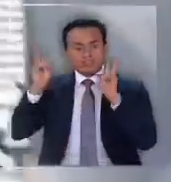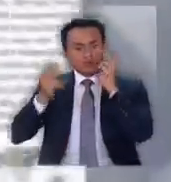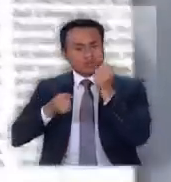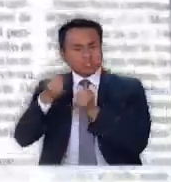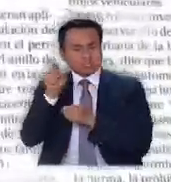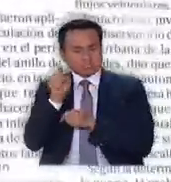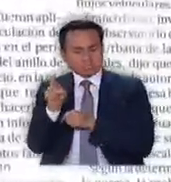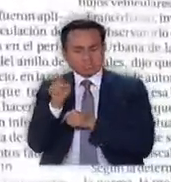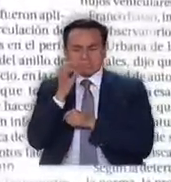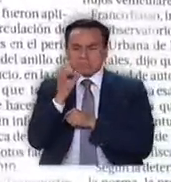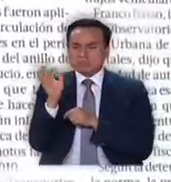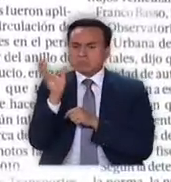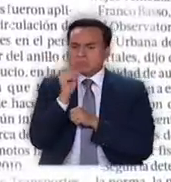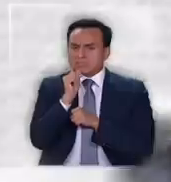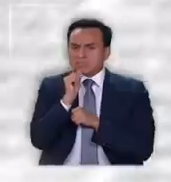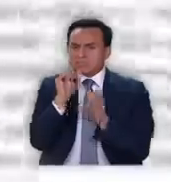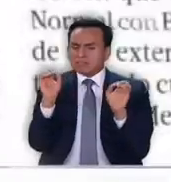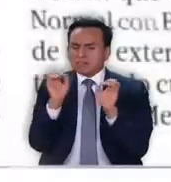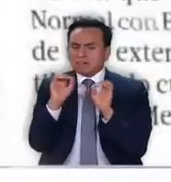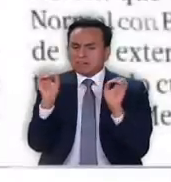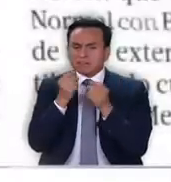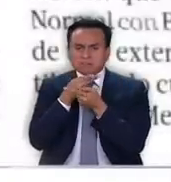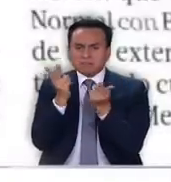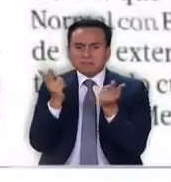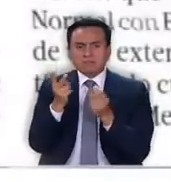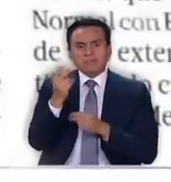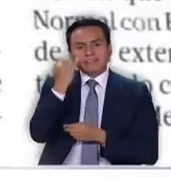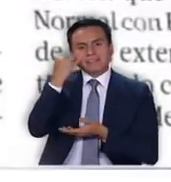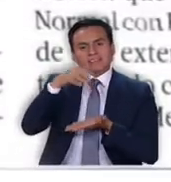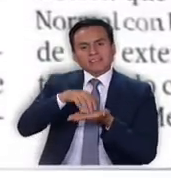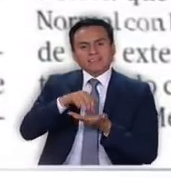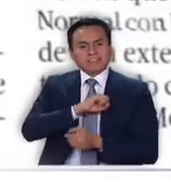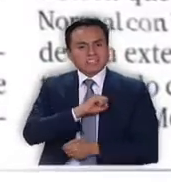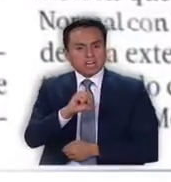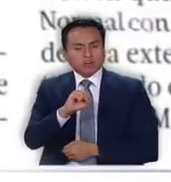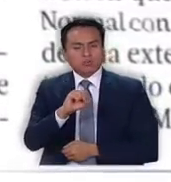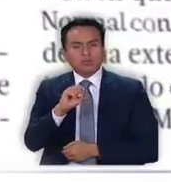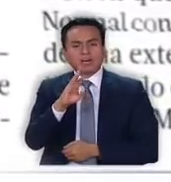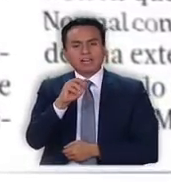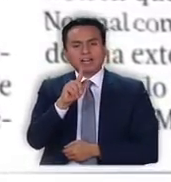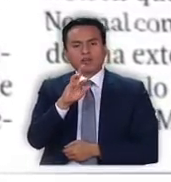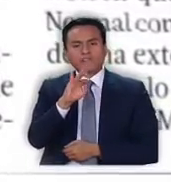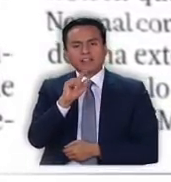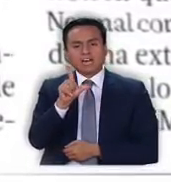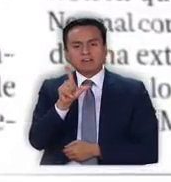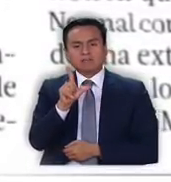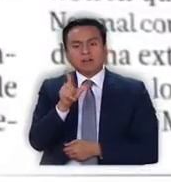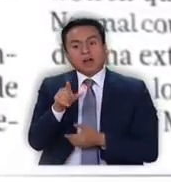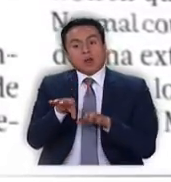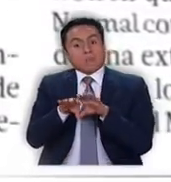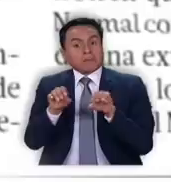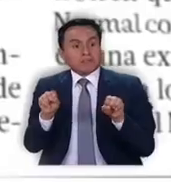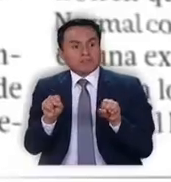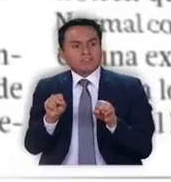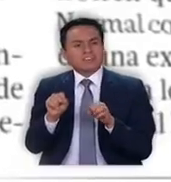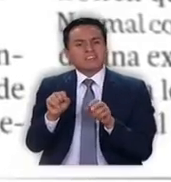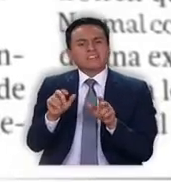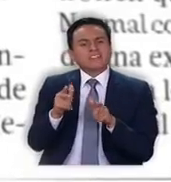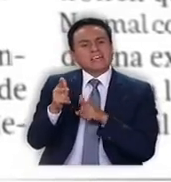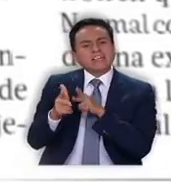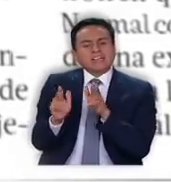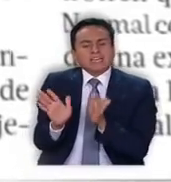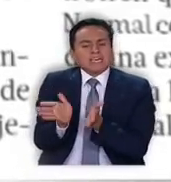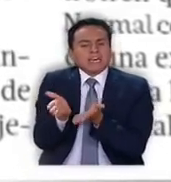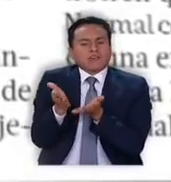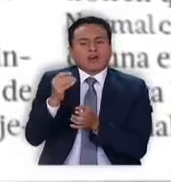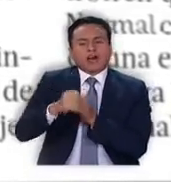Transportes no existe ningún anuncio, la intendenta de Santiago, Carla Rubilar, habría comprometido un tren ligero para